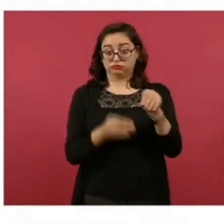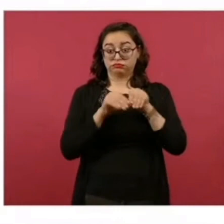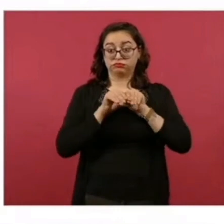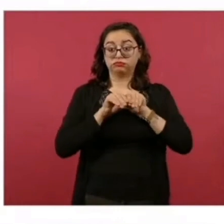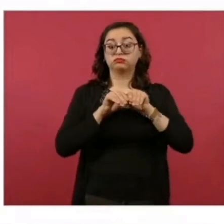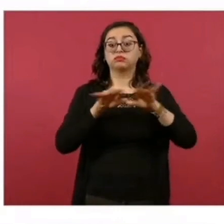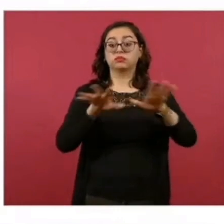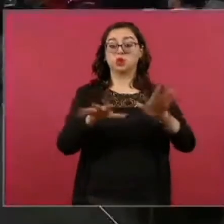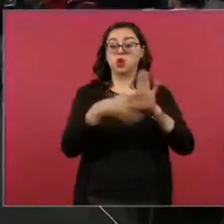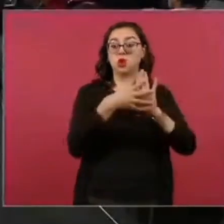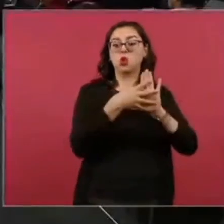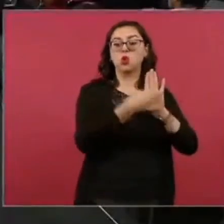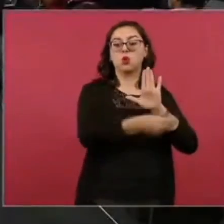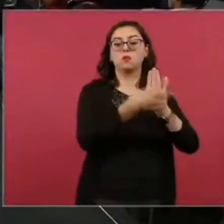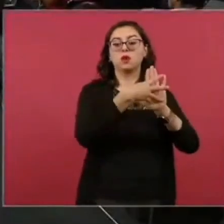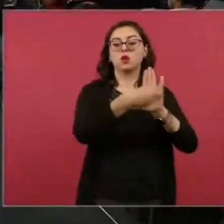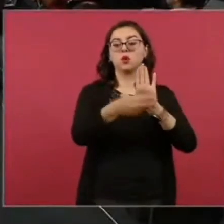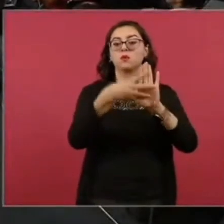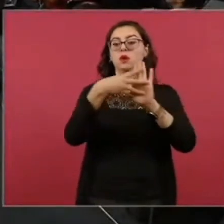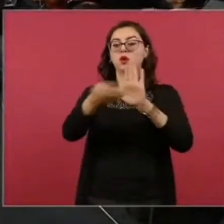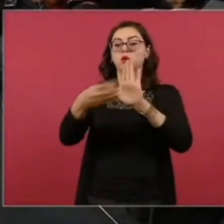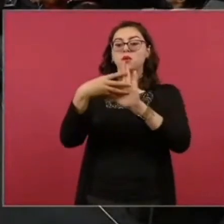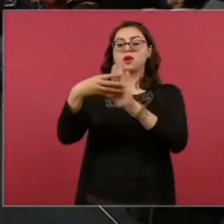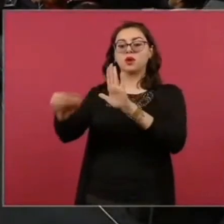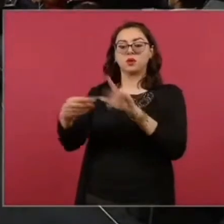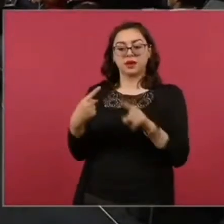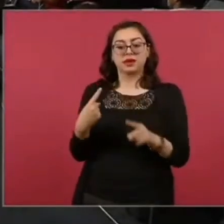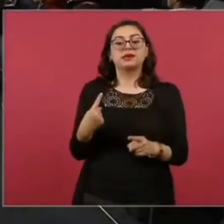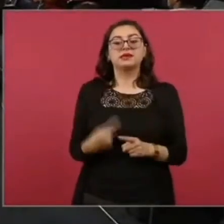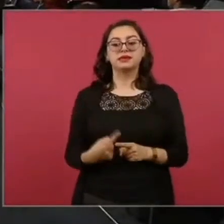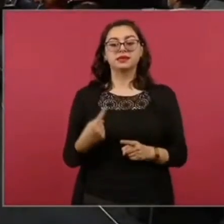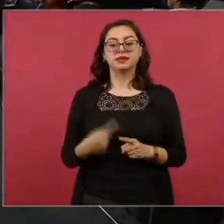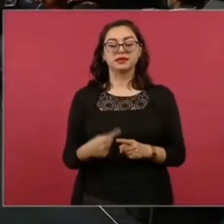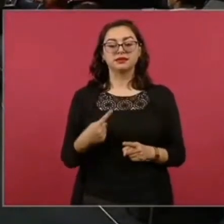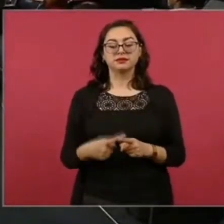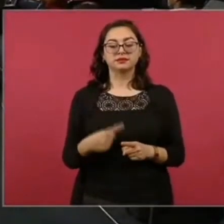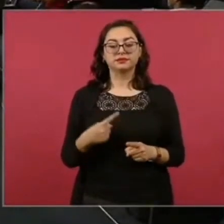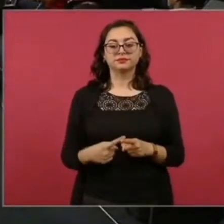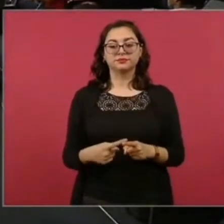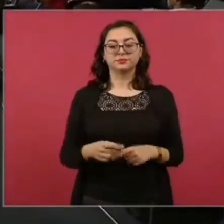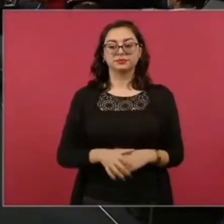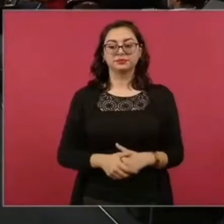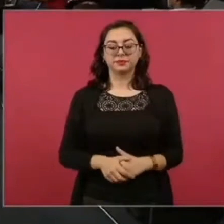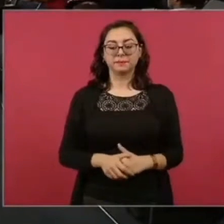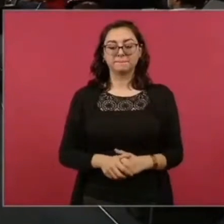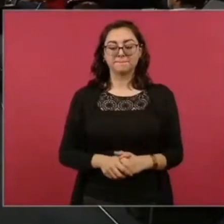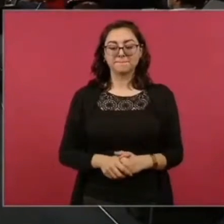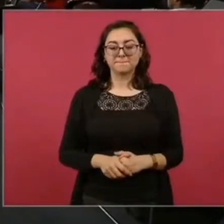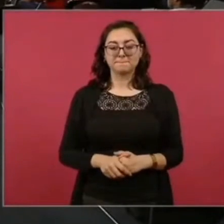¿Puedes poner la siguiente? Sí, a eso. A eso voy.